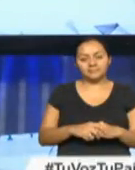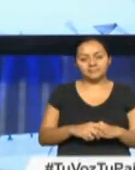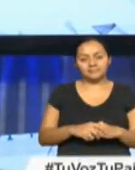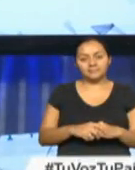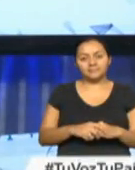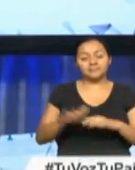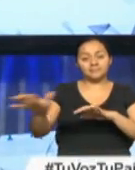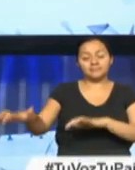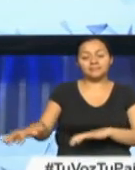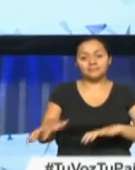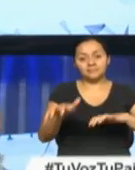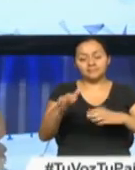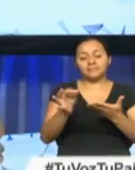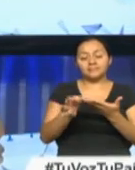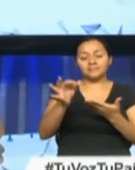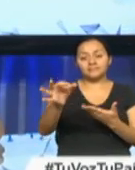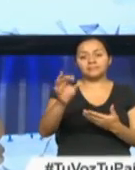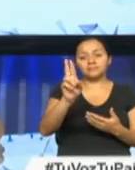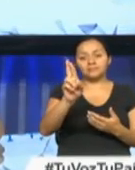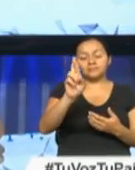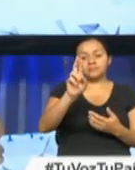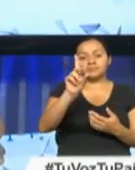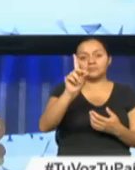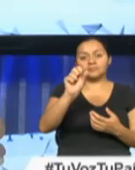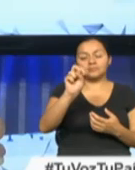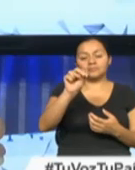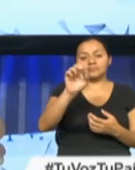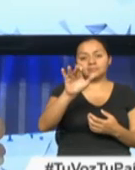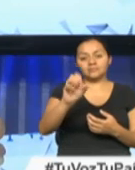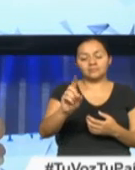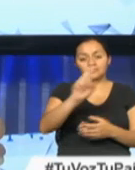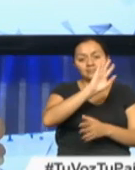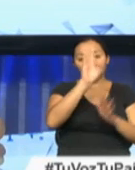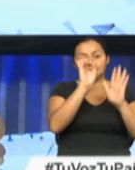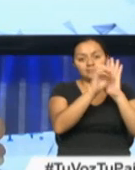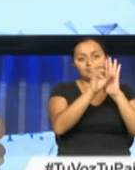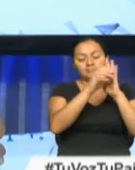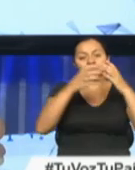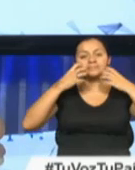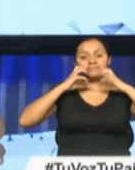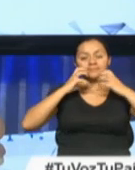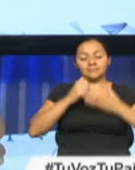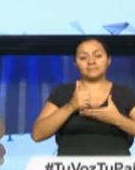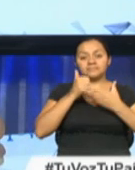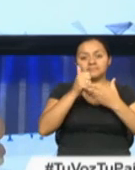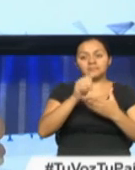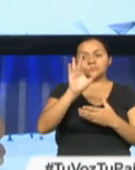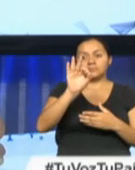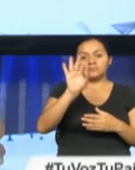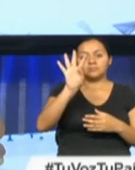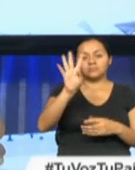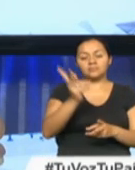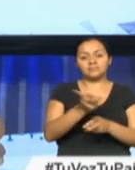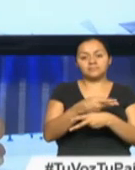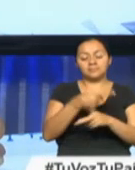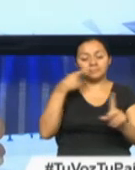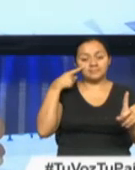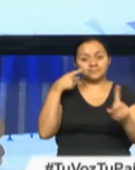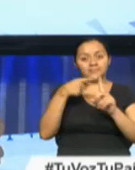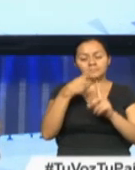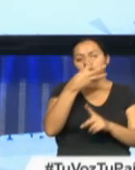Agricultores de Ordaneta recibieron un centro de acopio de maíz, el cual beneficiará a 94 productores de manera directa y a más